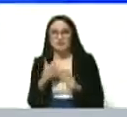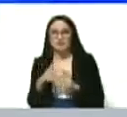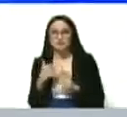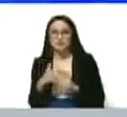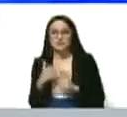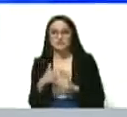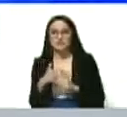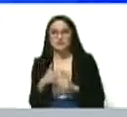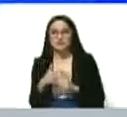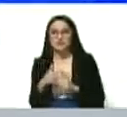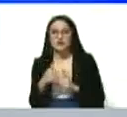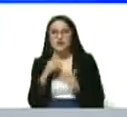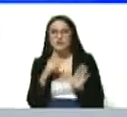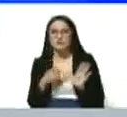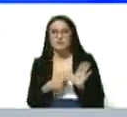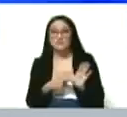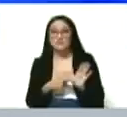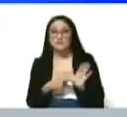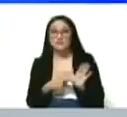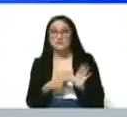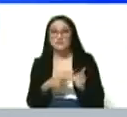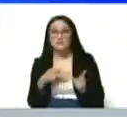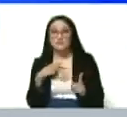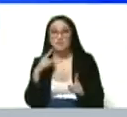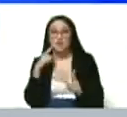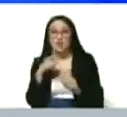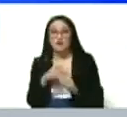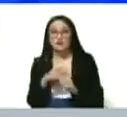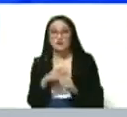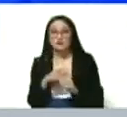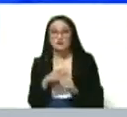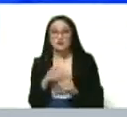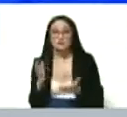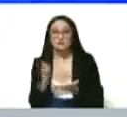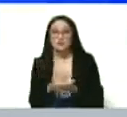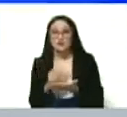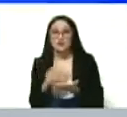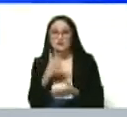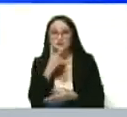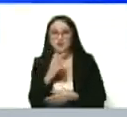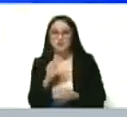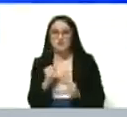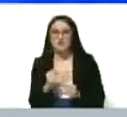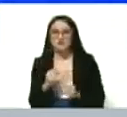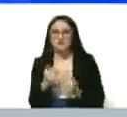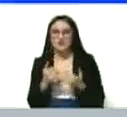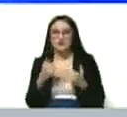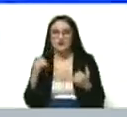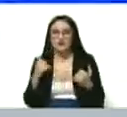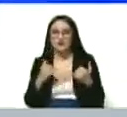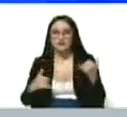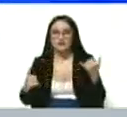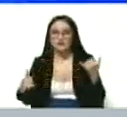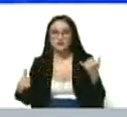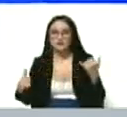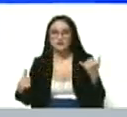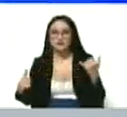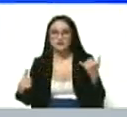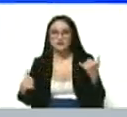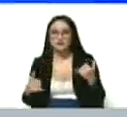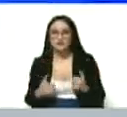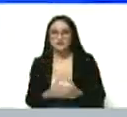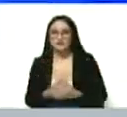positivamente al cumplimiento de nuestros objetivos de erradicar la pobreza energética. Es